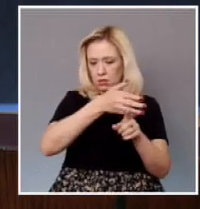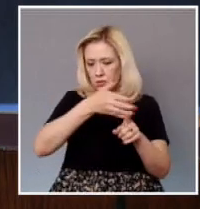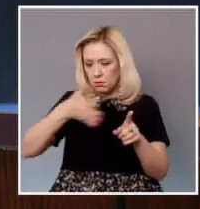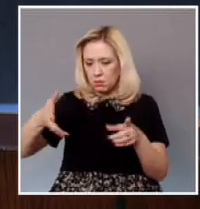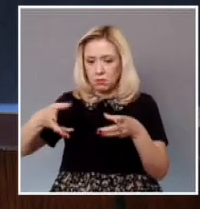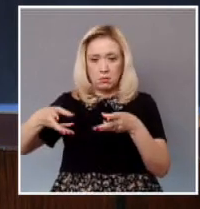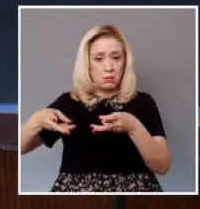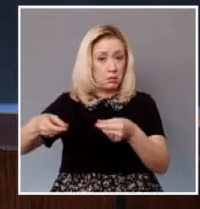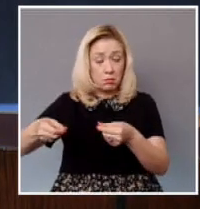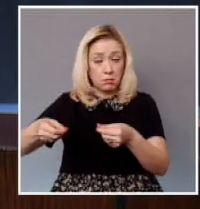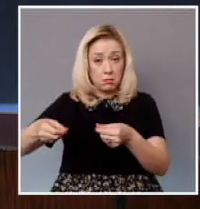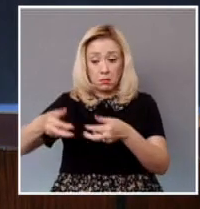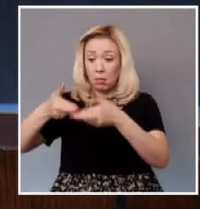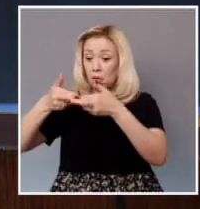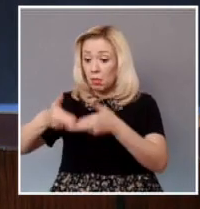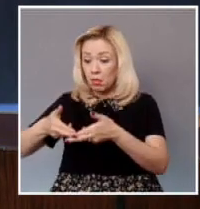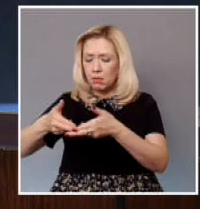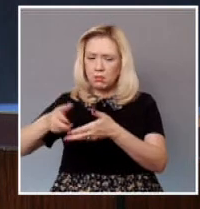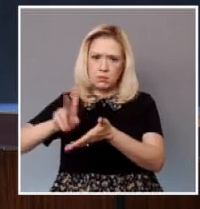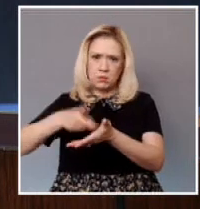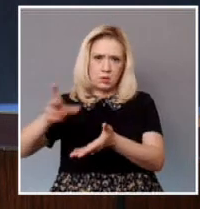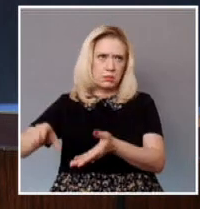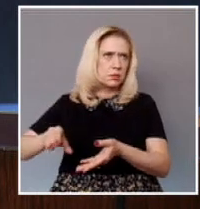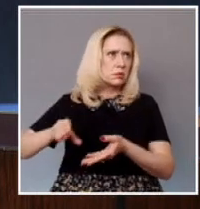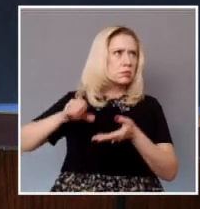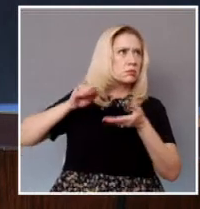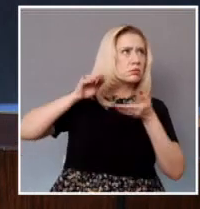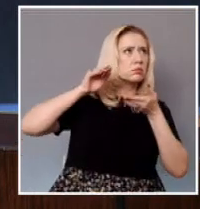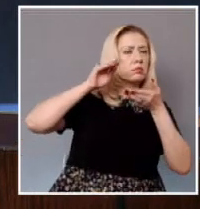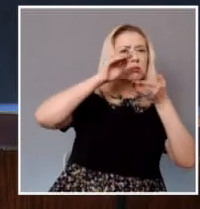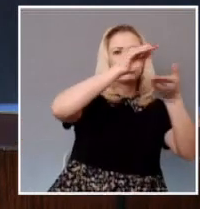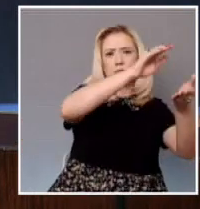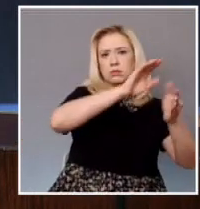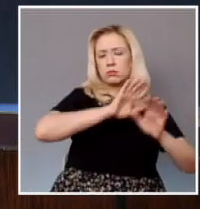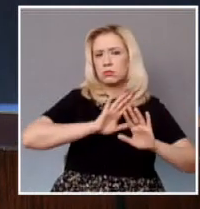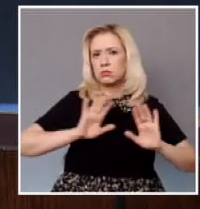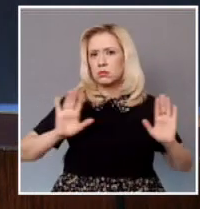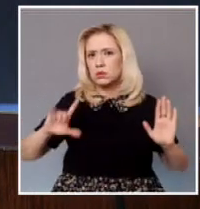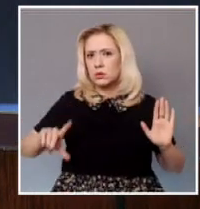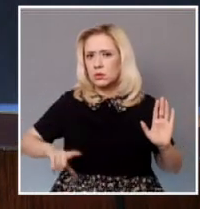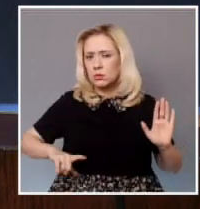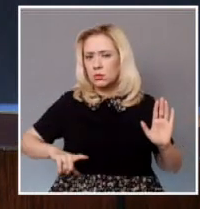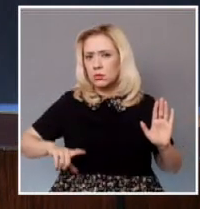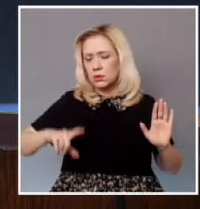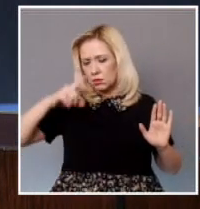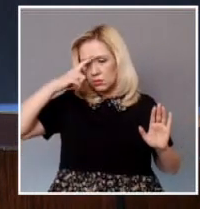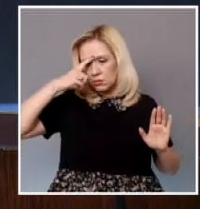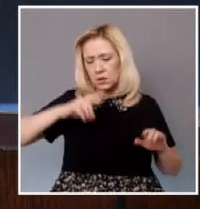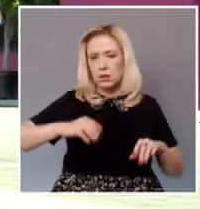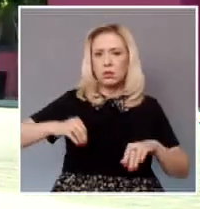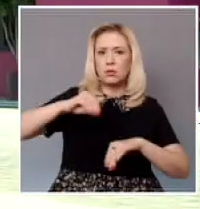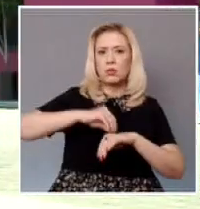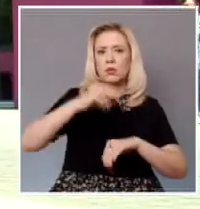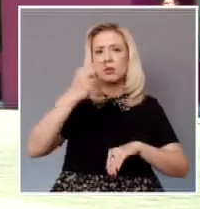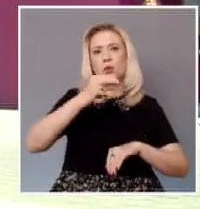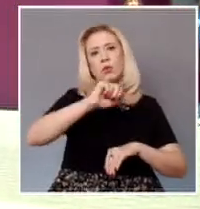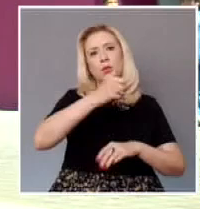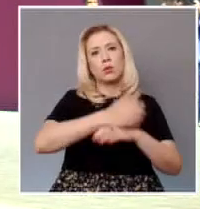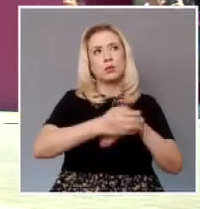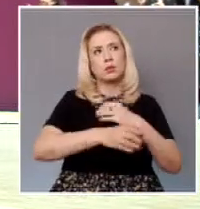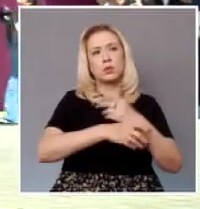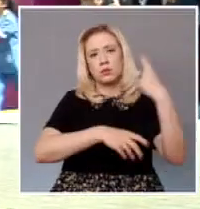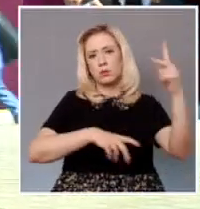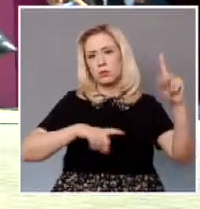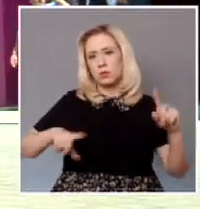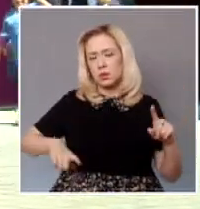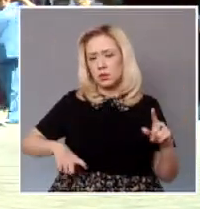deben ser devueltos al Estado para su aplicación a necesidades públicas. Al final,